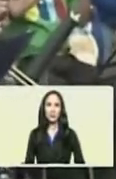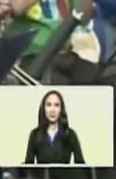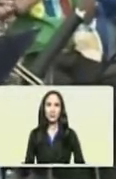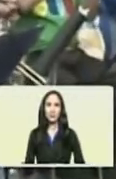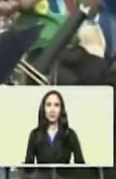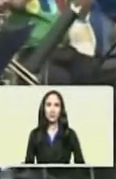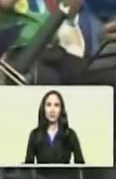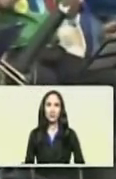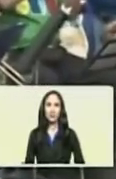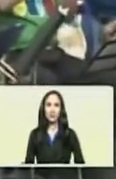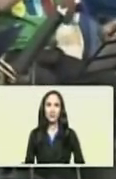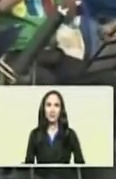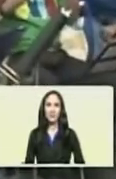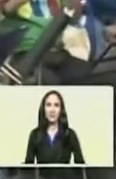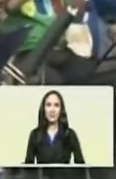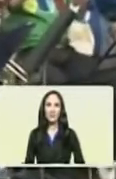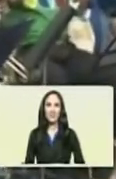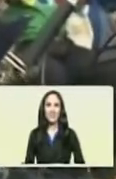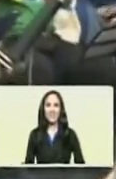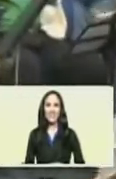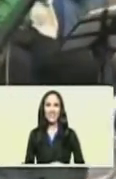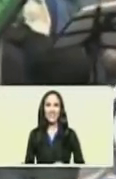no no